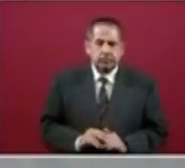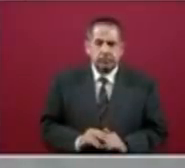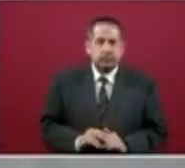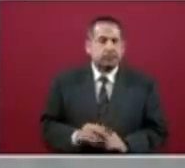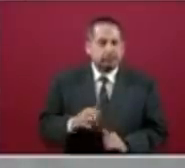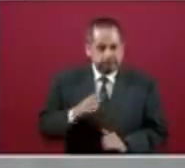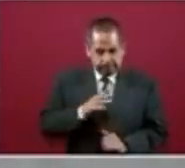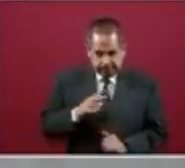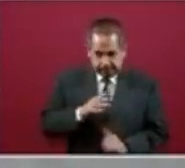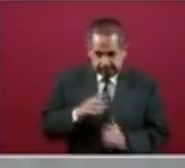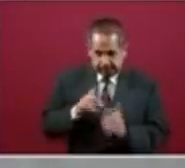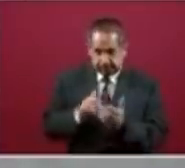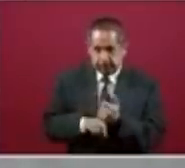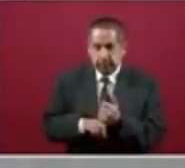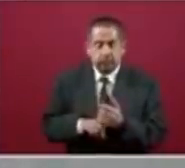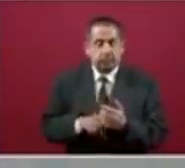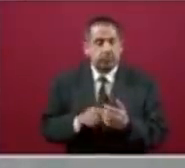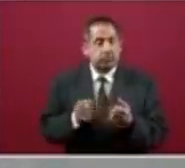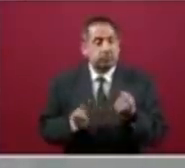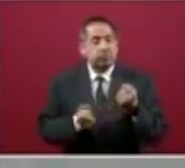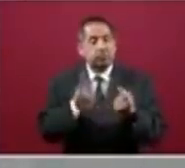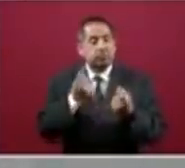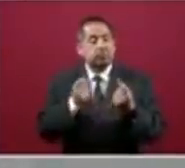Tenemos casos